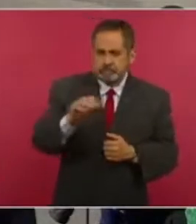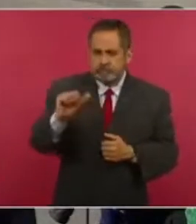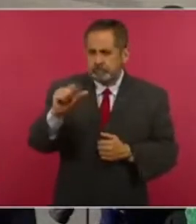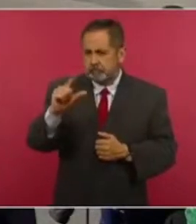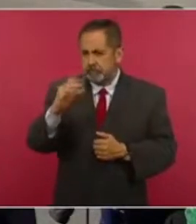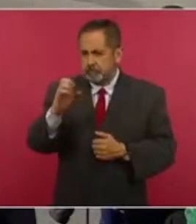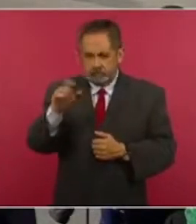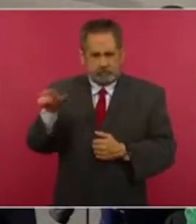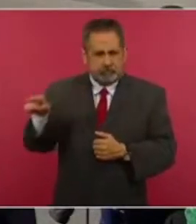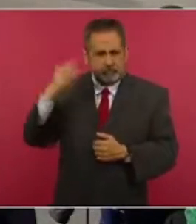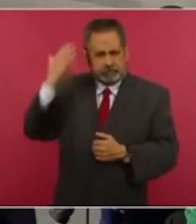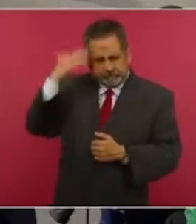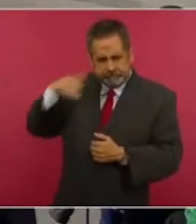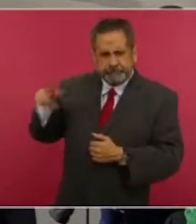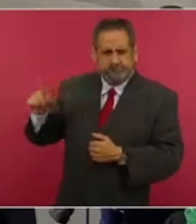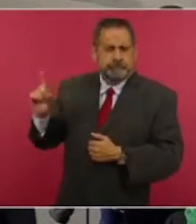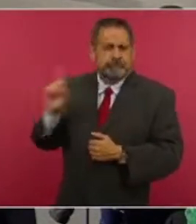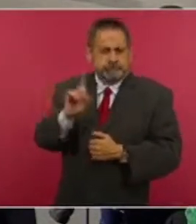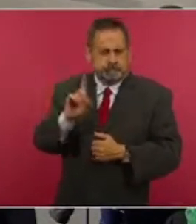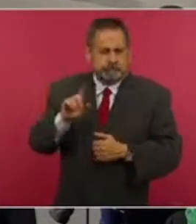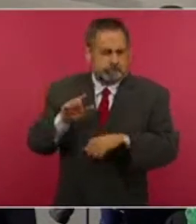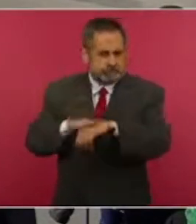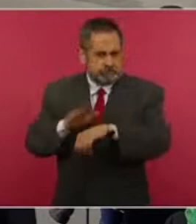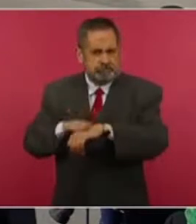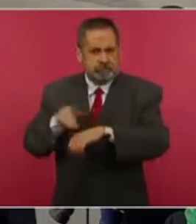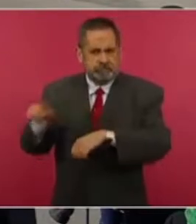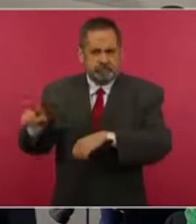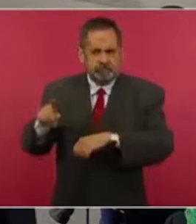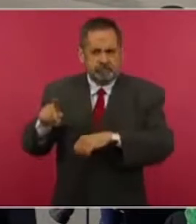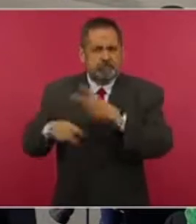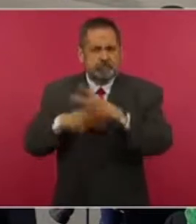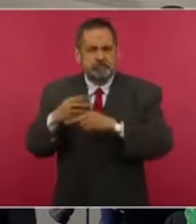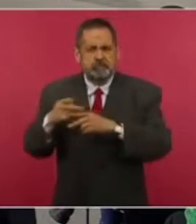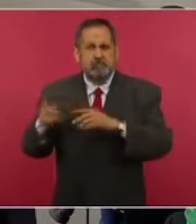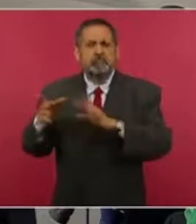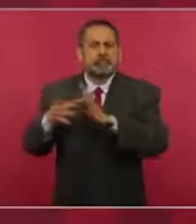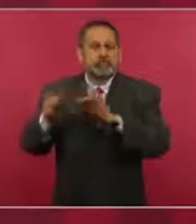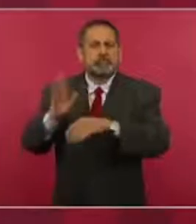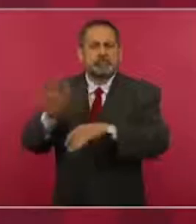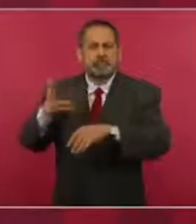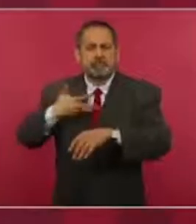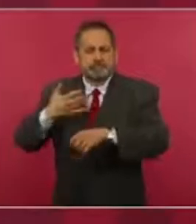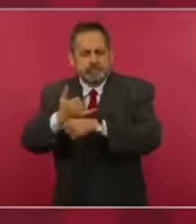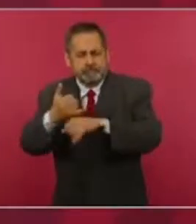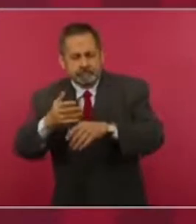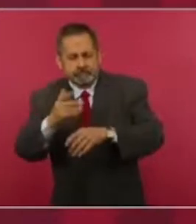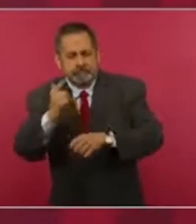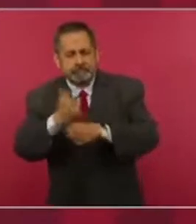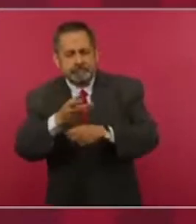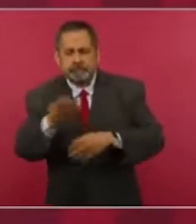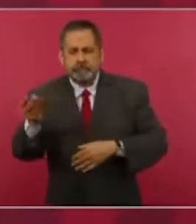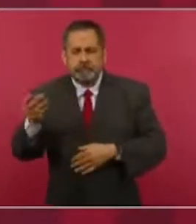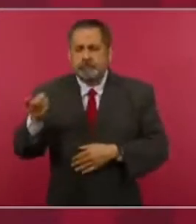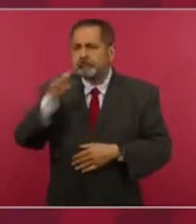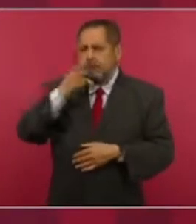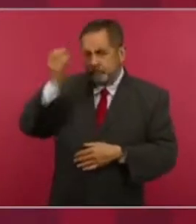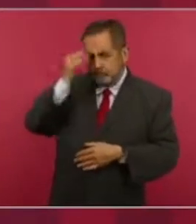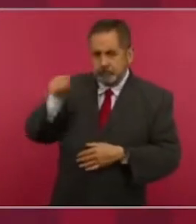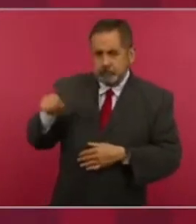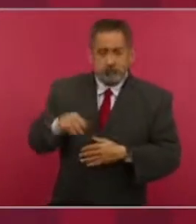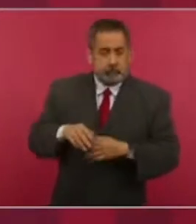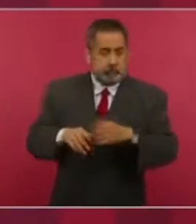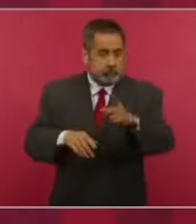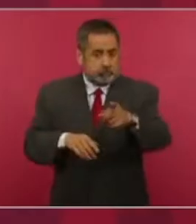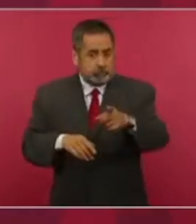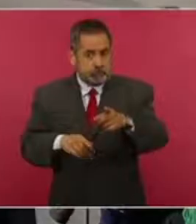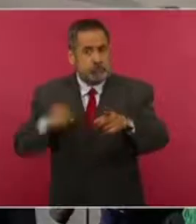muy claro esto, y yo estoy seguro que ya tienen una opinión. Pero esto formaría